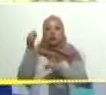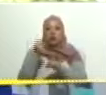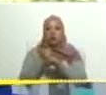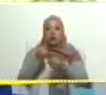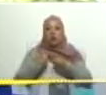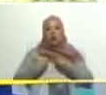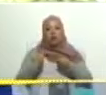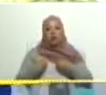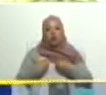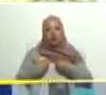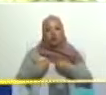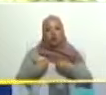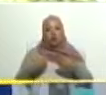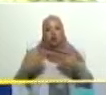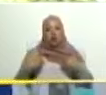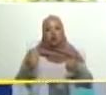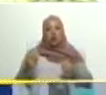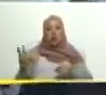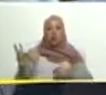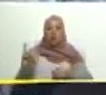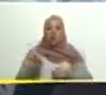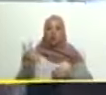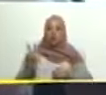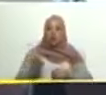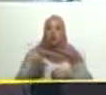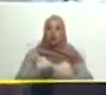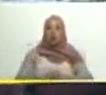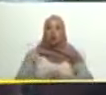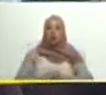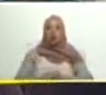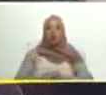viva la salud venezolana.